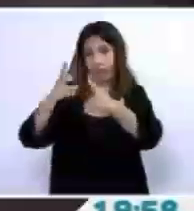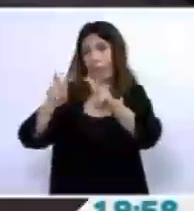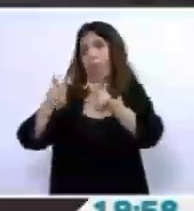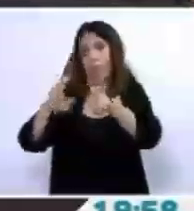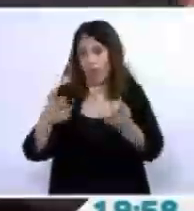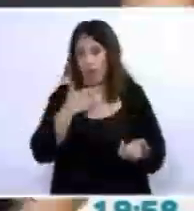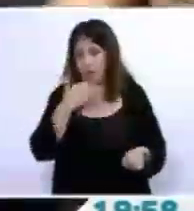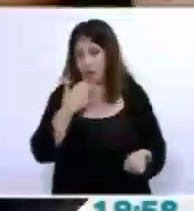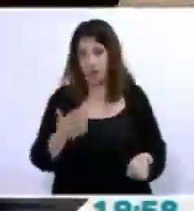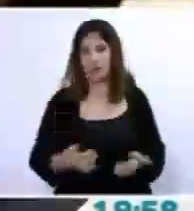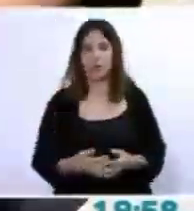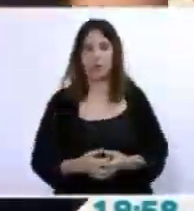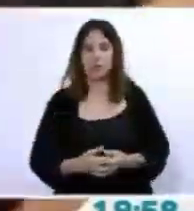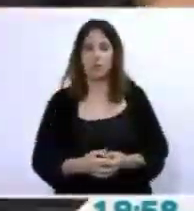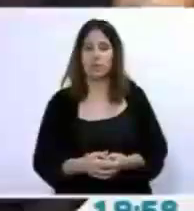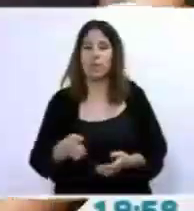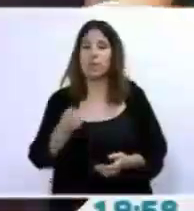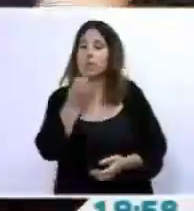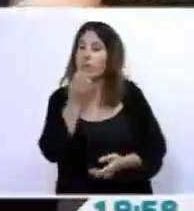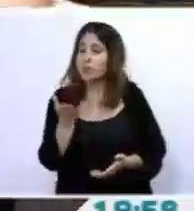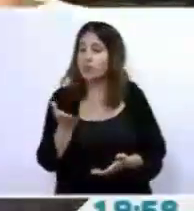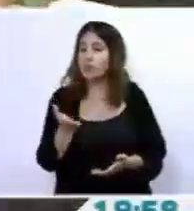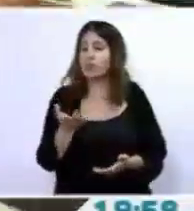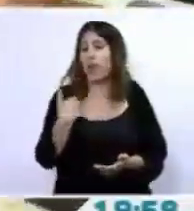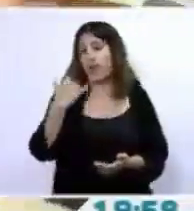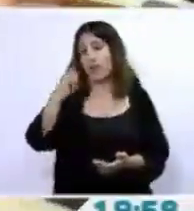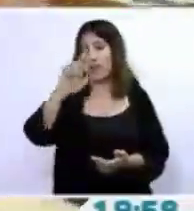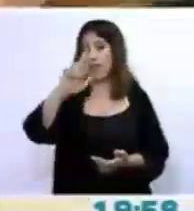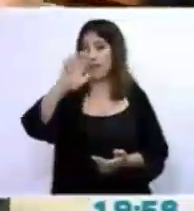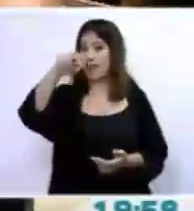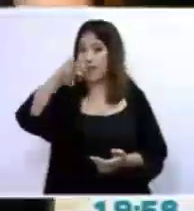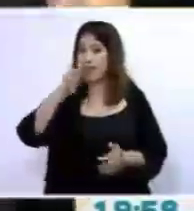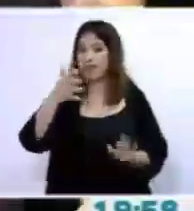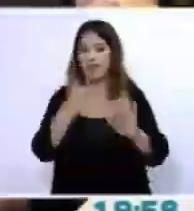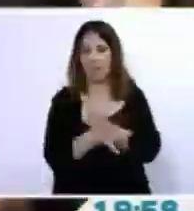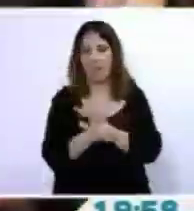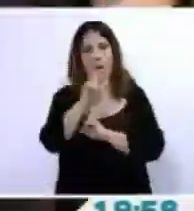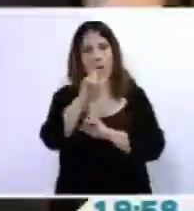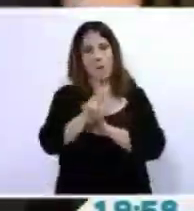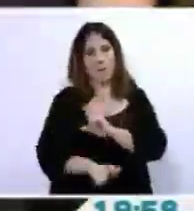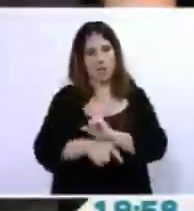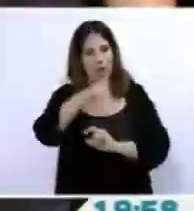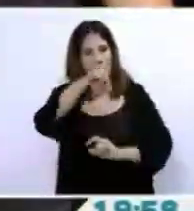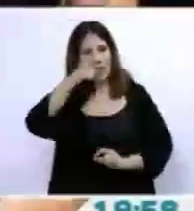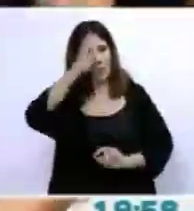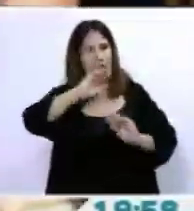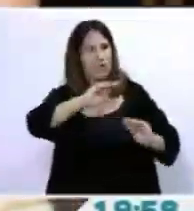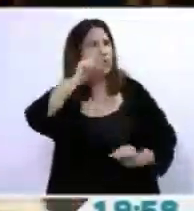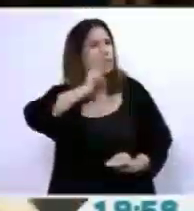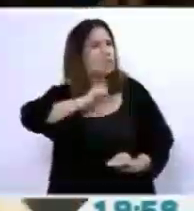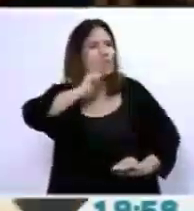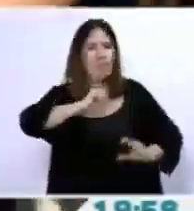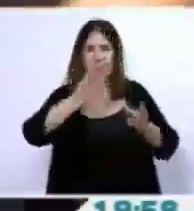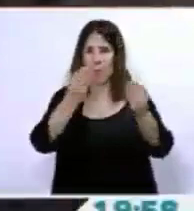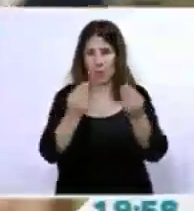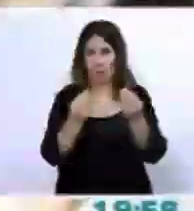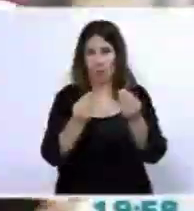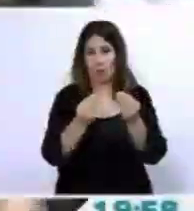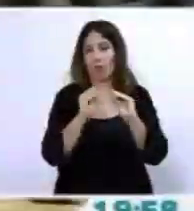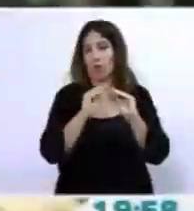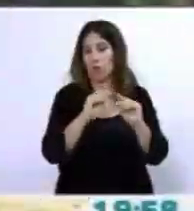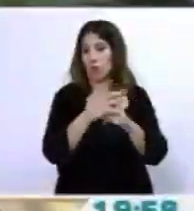Gracias, Rosana. Irene. Irene es una persona muy querida en el pueblo. Su espíritu, su caso sobrevuela esta localidad